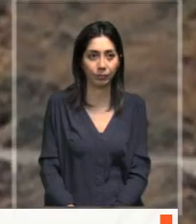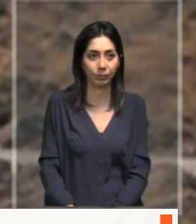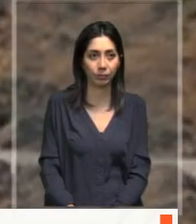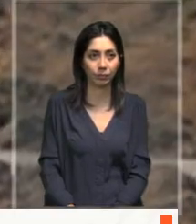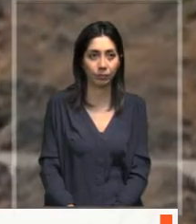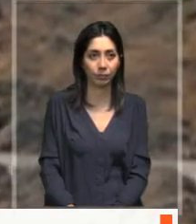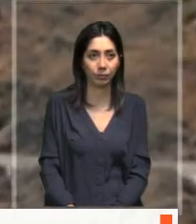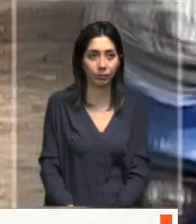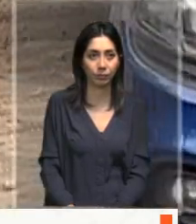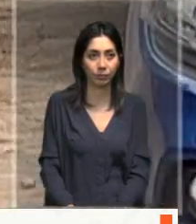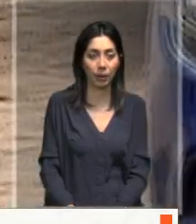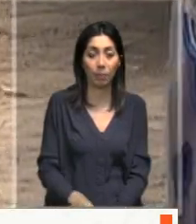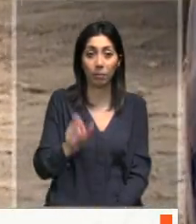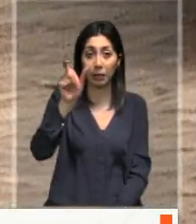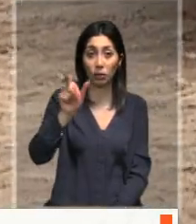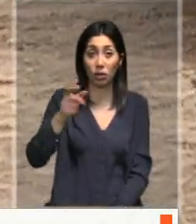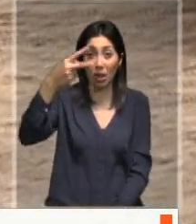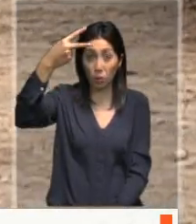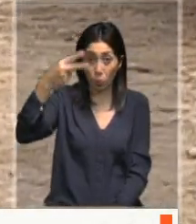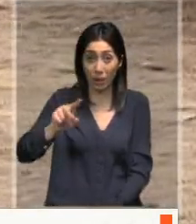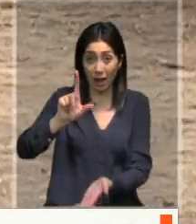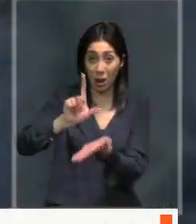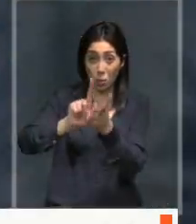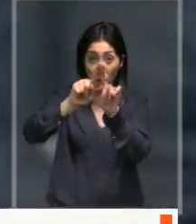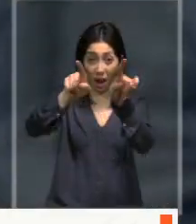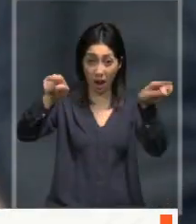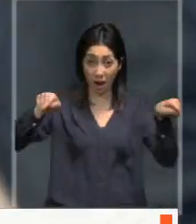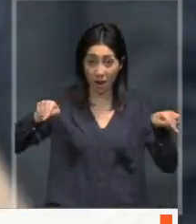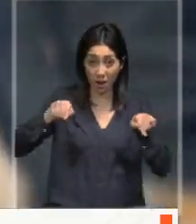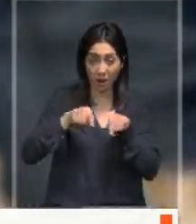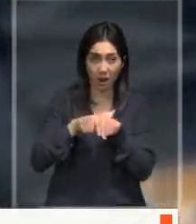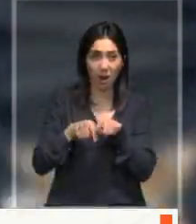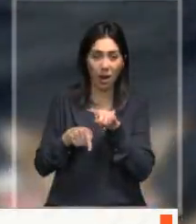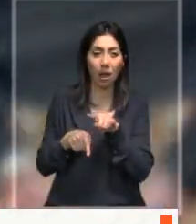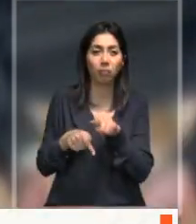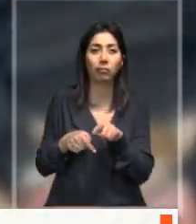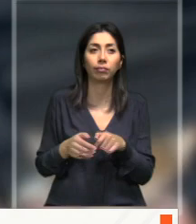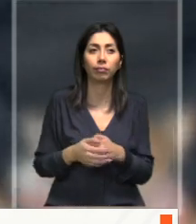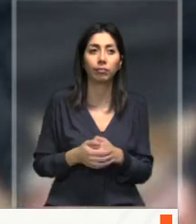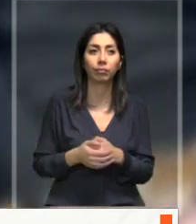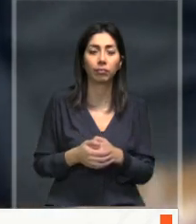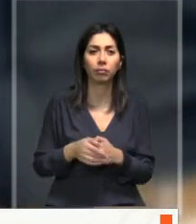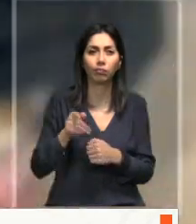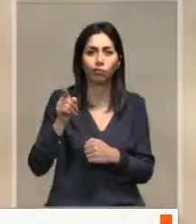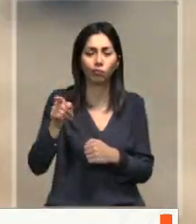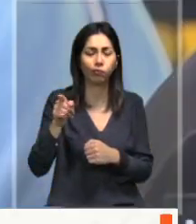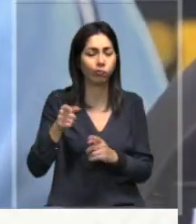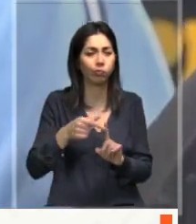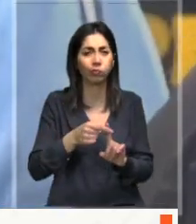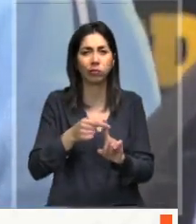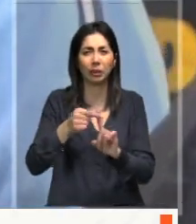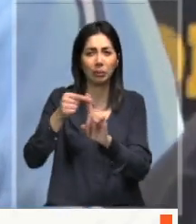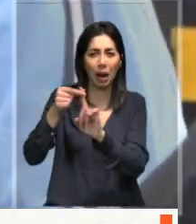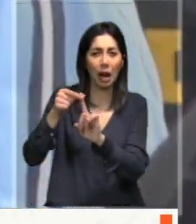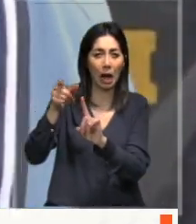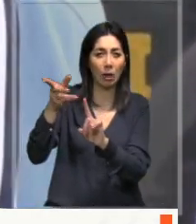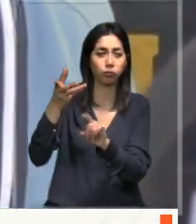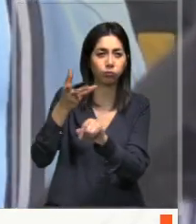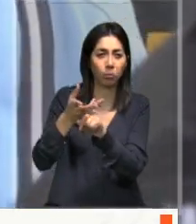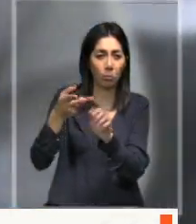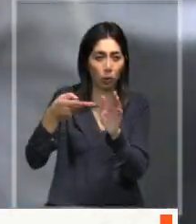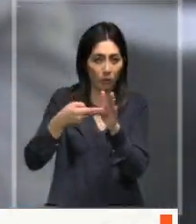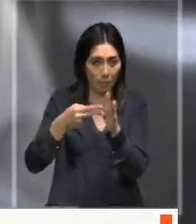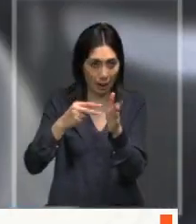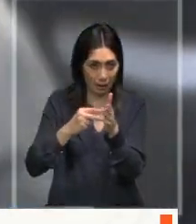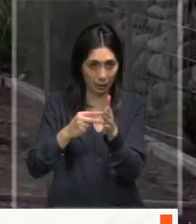La figura del dueño del polígono clandestino, que reveló reportajes Tele 13, es la llave maestra para una problemática que puede ser